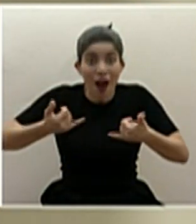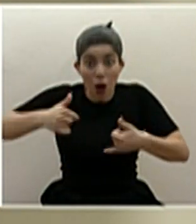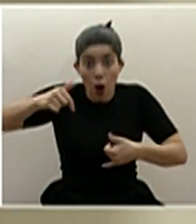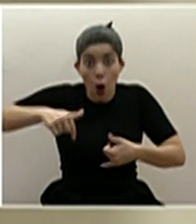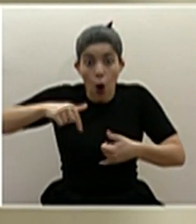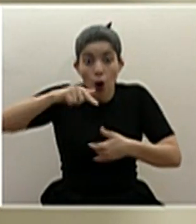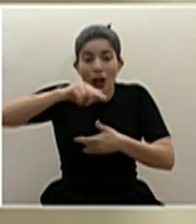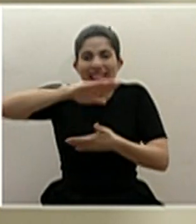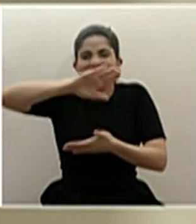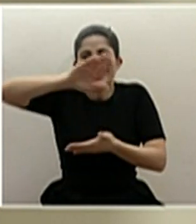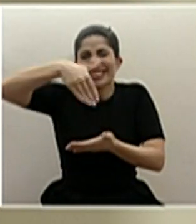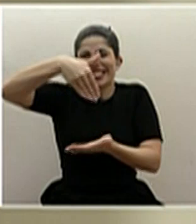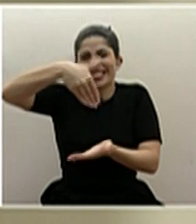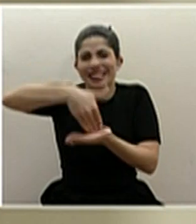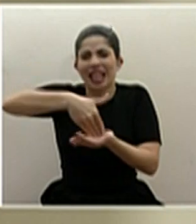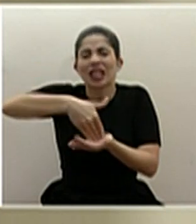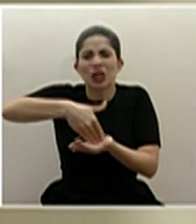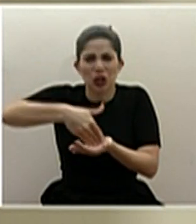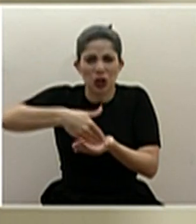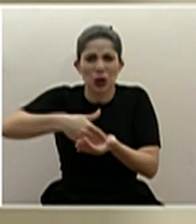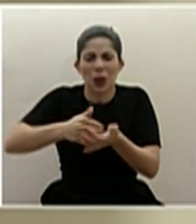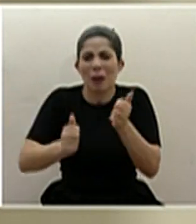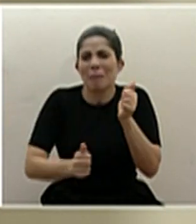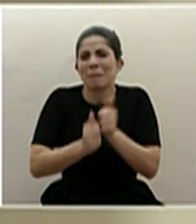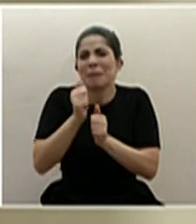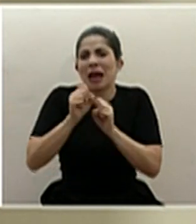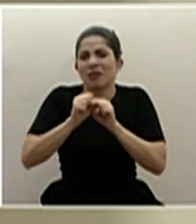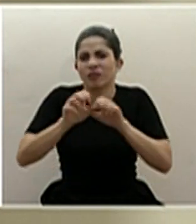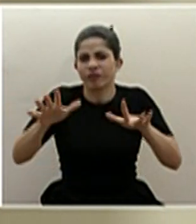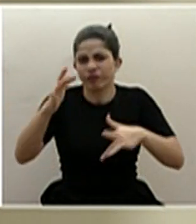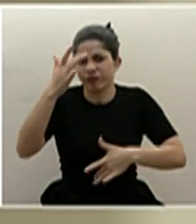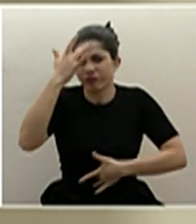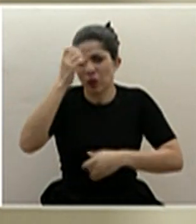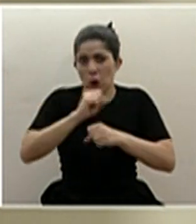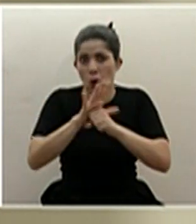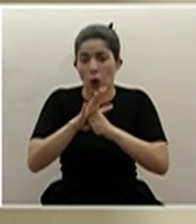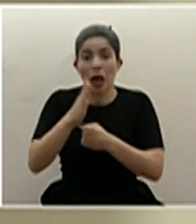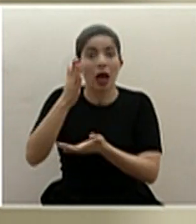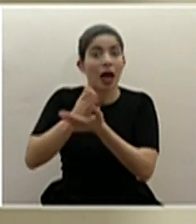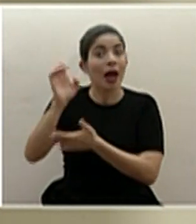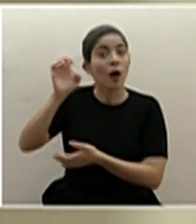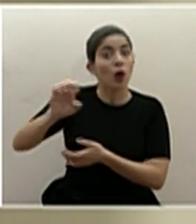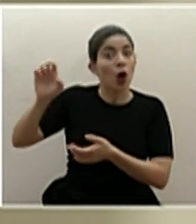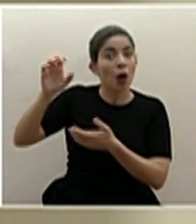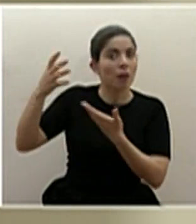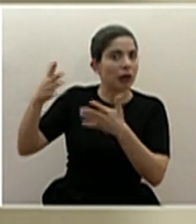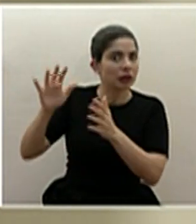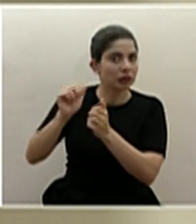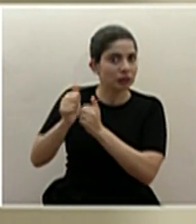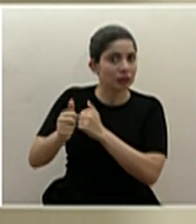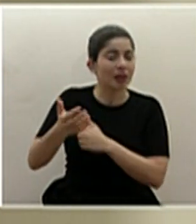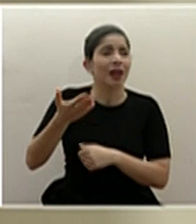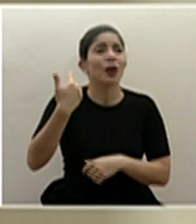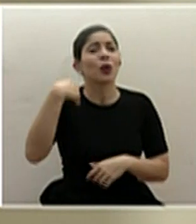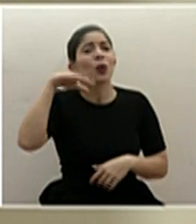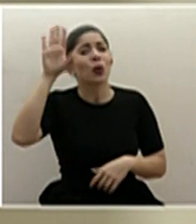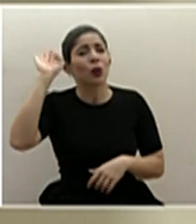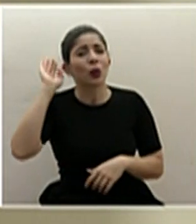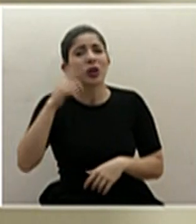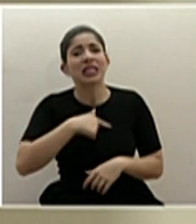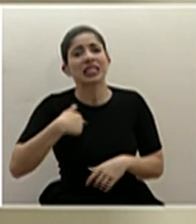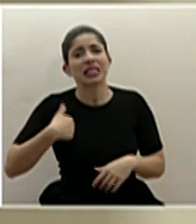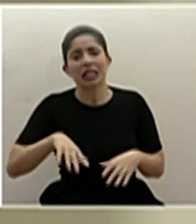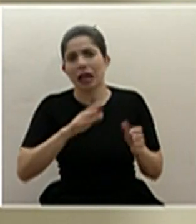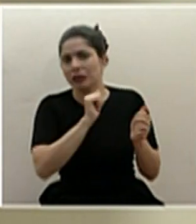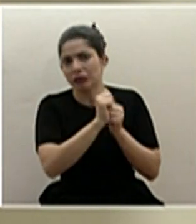el epicentro de la pandemia por COVID-19. Ya no es Europa, ya hace mucho dejó de ser